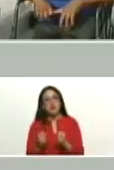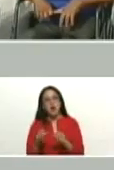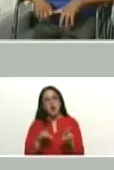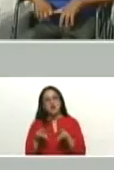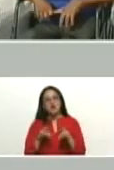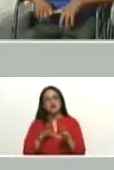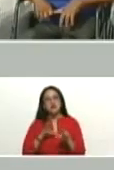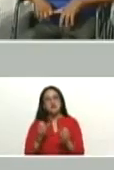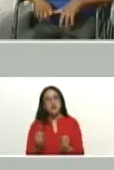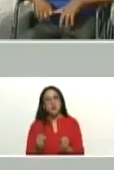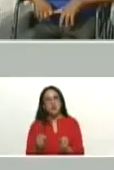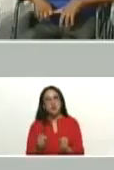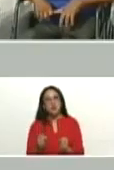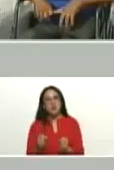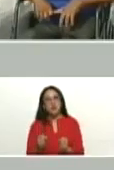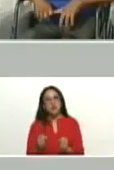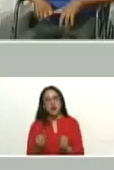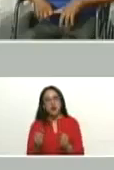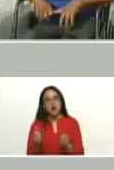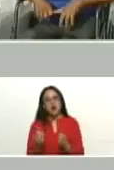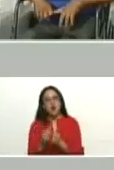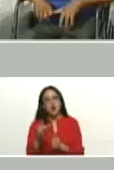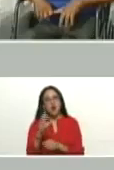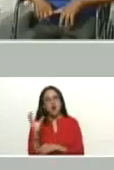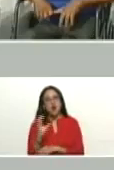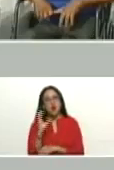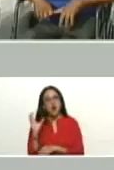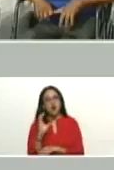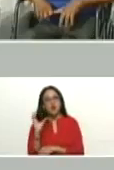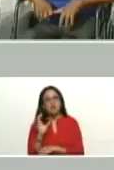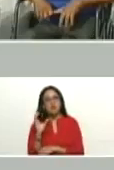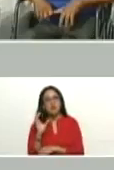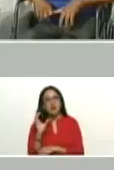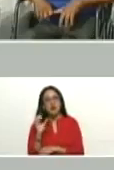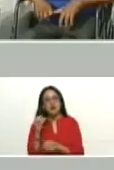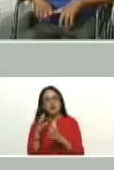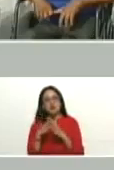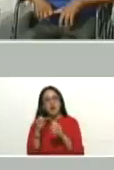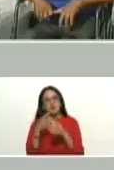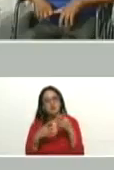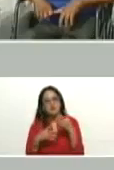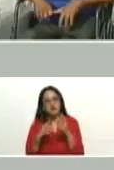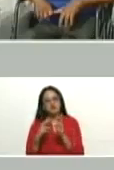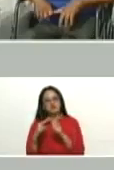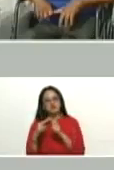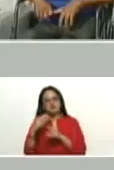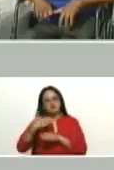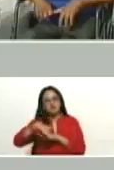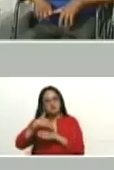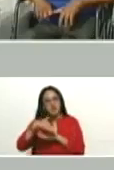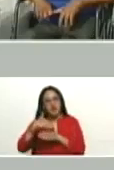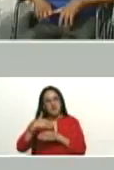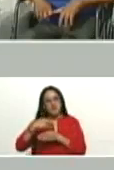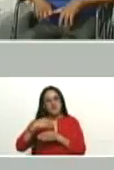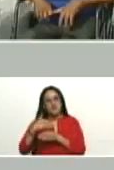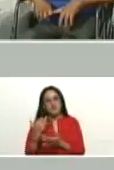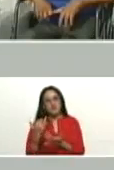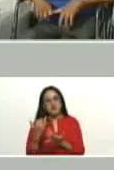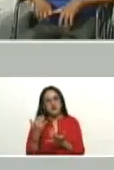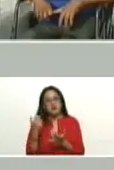de seguridad con Colombia y todas estas poblaciones fronterizas reciben